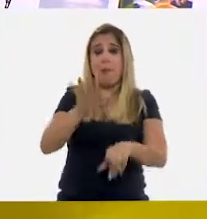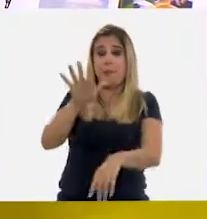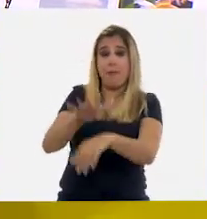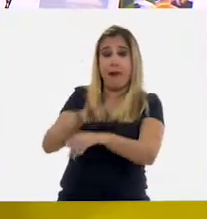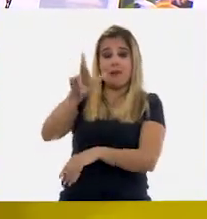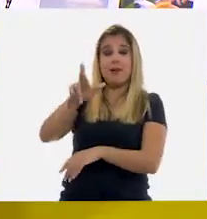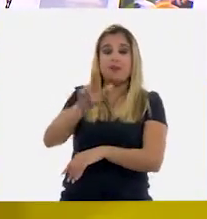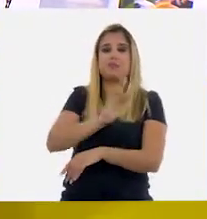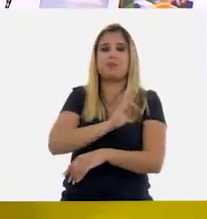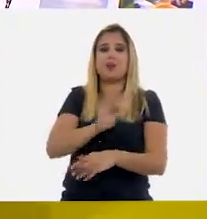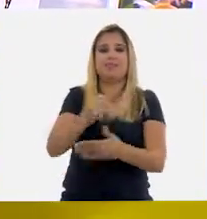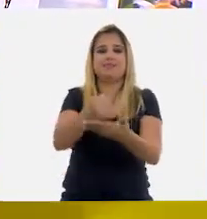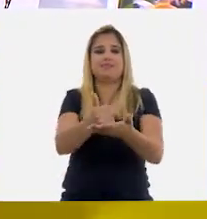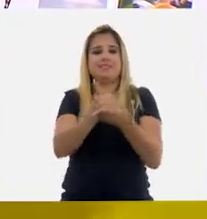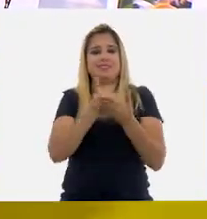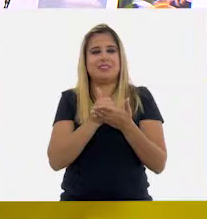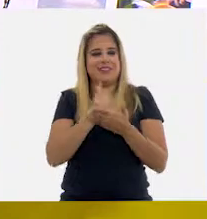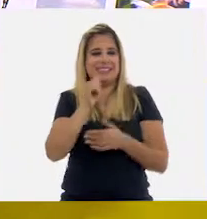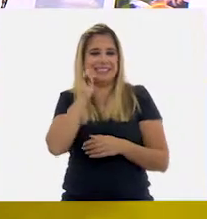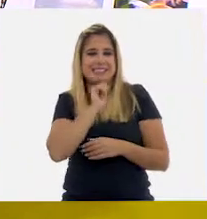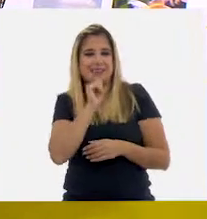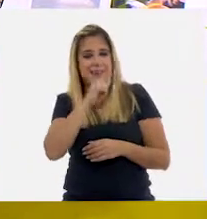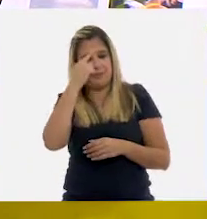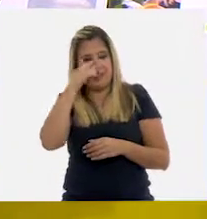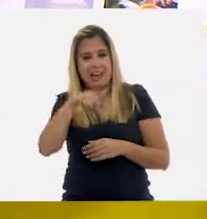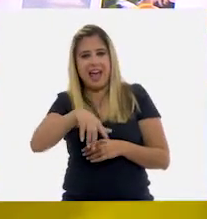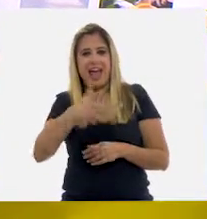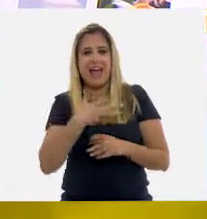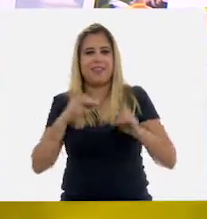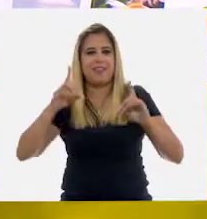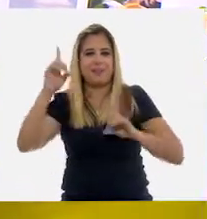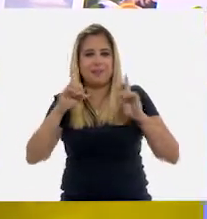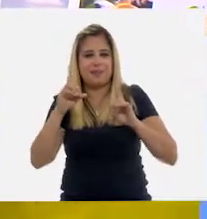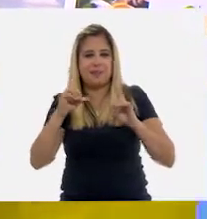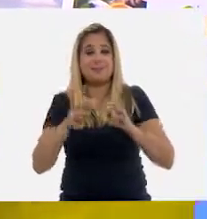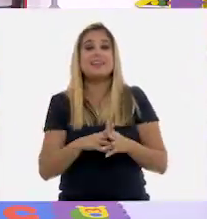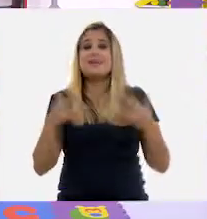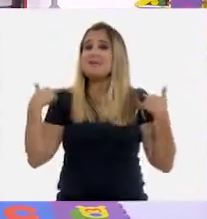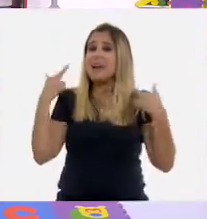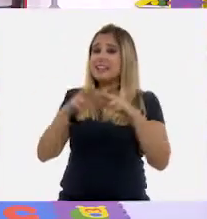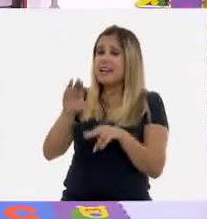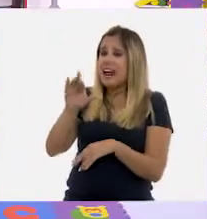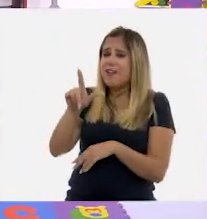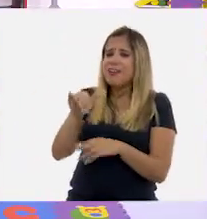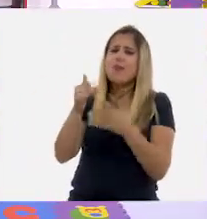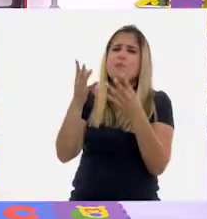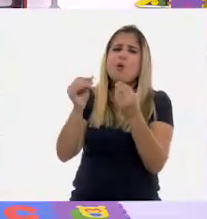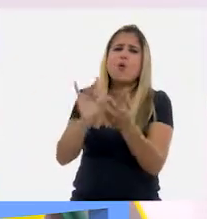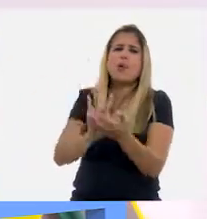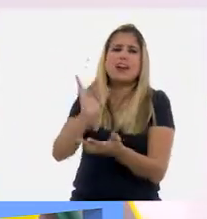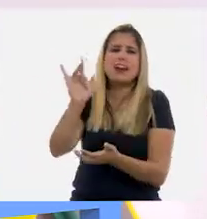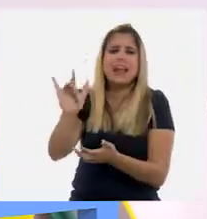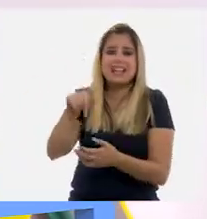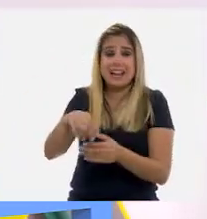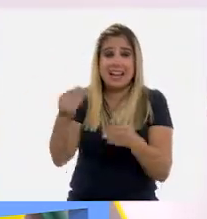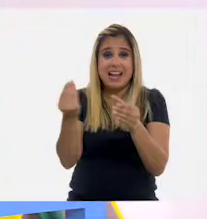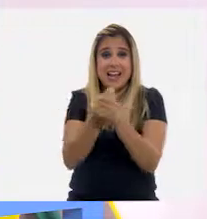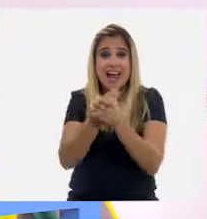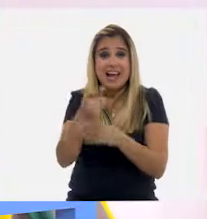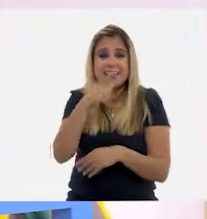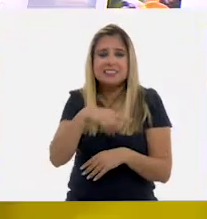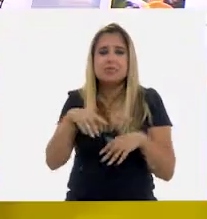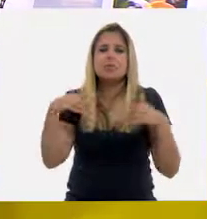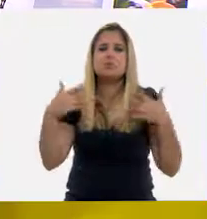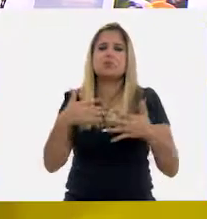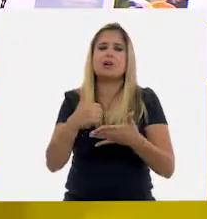mayores, nos pueden ayudar siempre cuando tengamos una duda. Maestra Carolina, muchísimas gracias. Esta clase fue